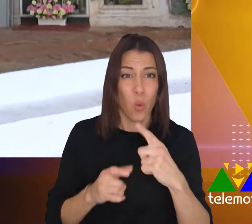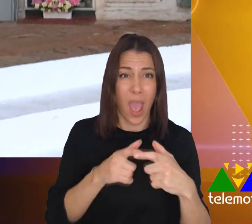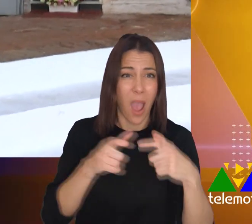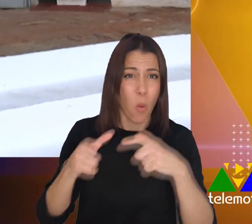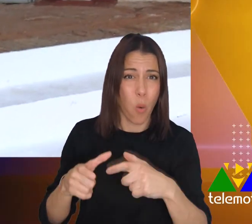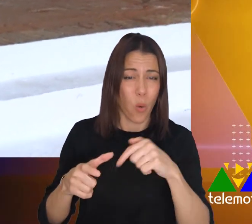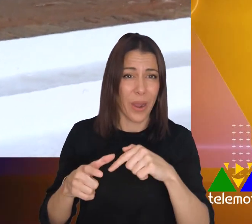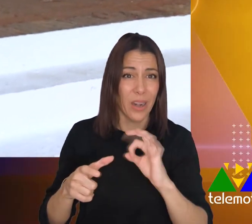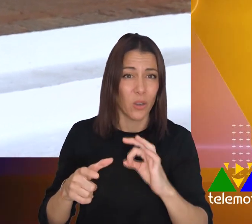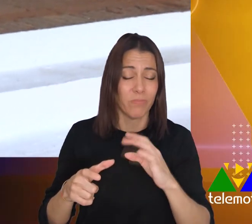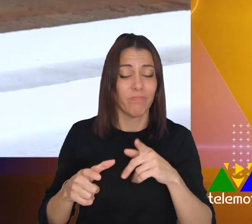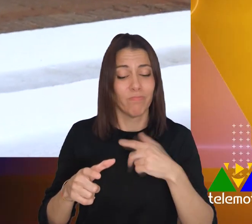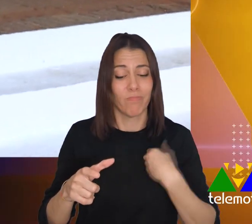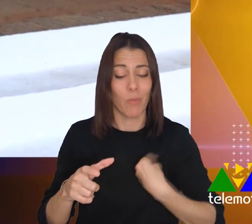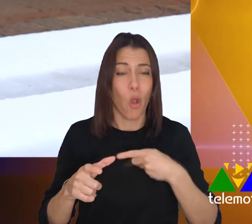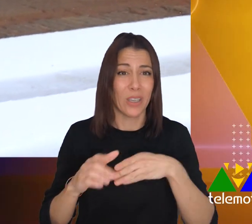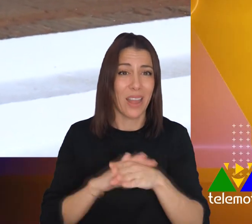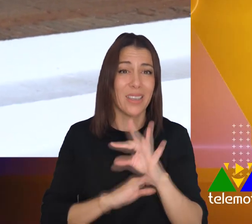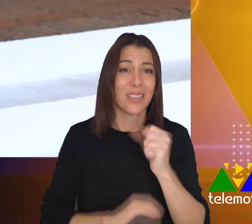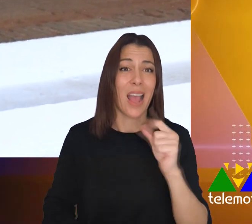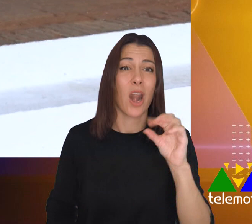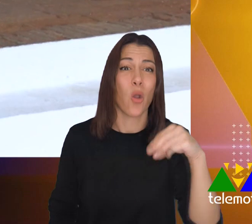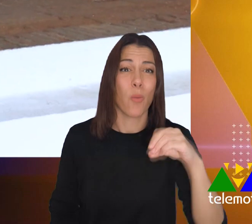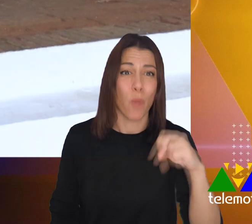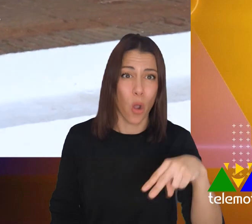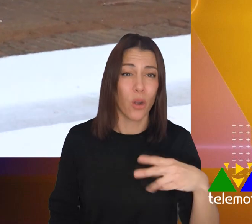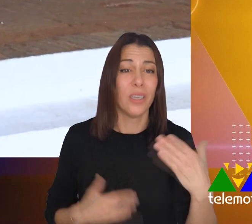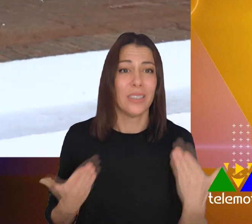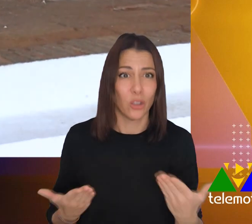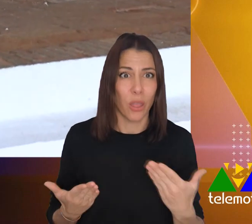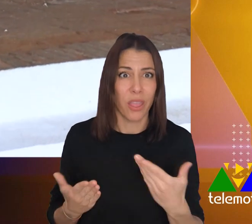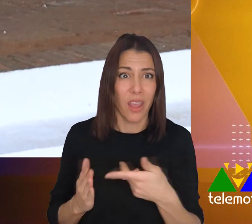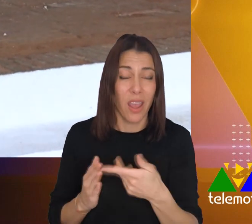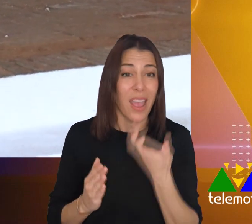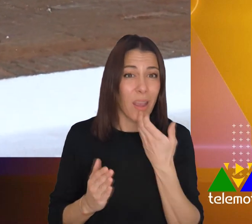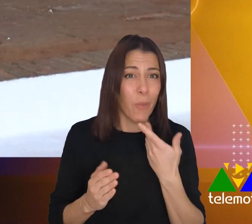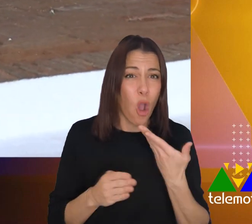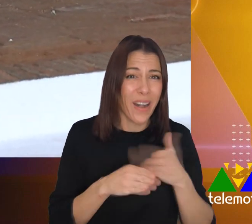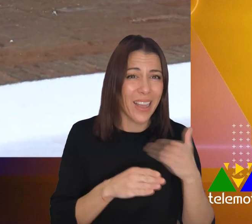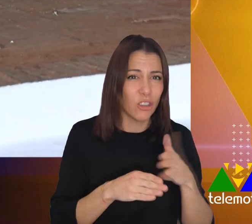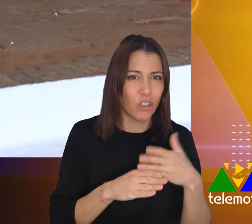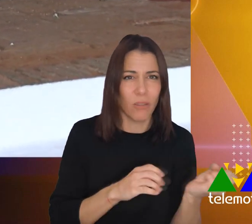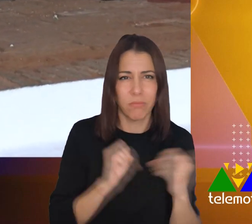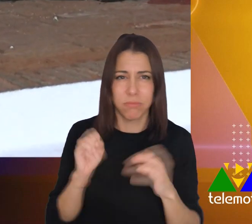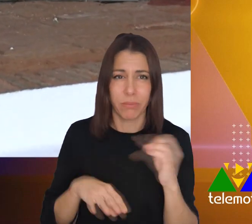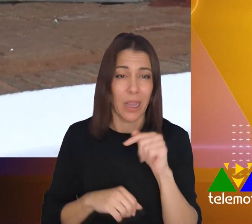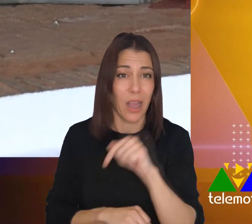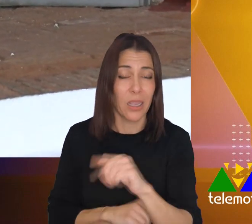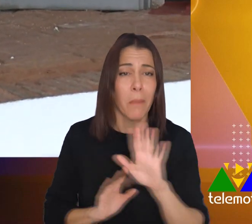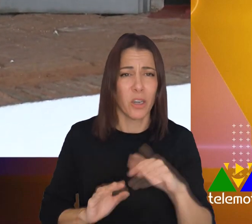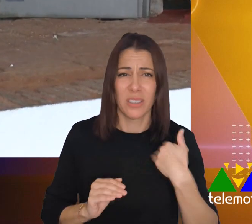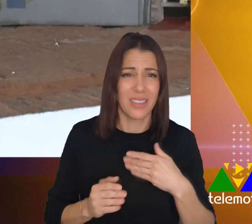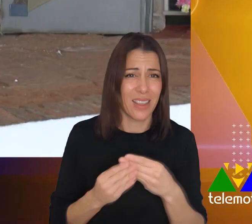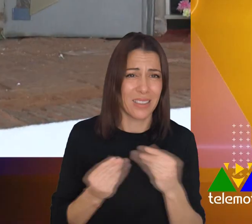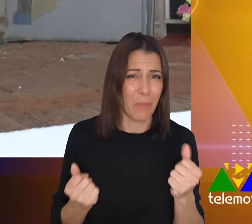ahí sí. está la entrada en la fosa común, ¿no? Cuando los restos se sacan de los nichos se arrojan ahí. Ya también han desaparecido, casi todos